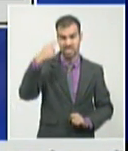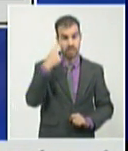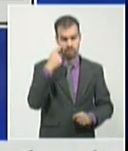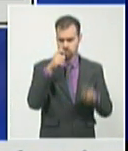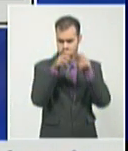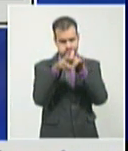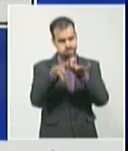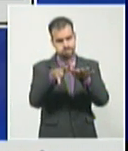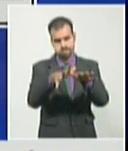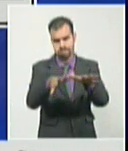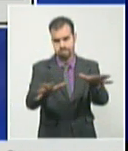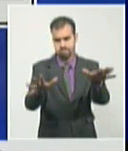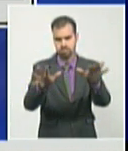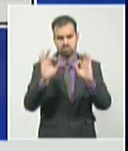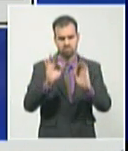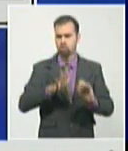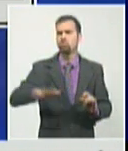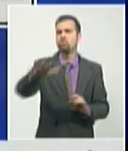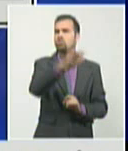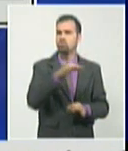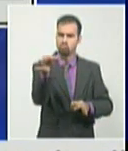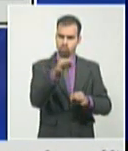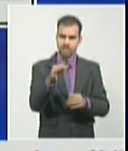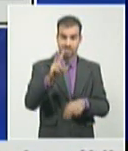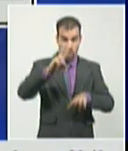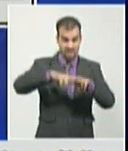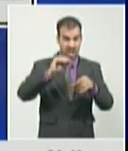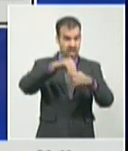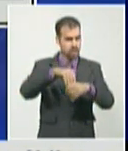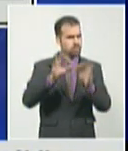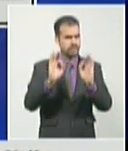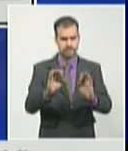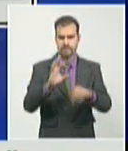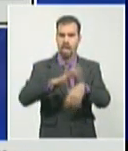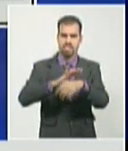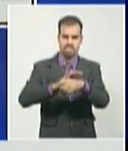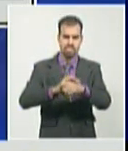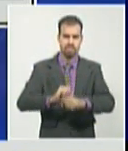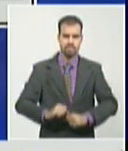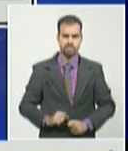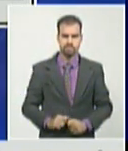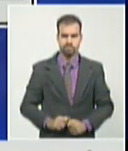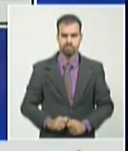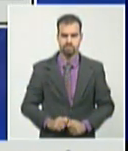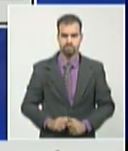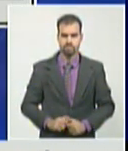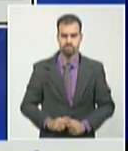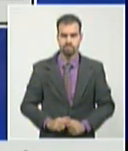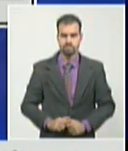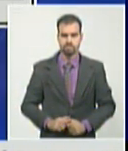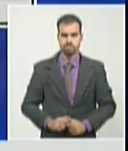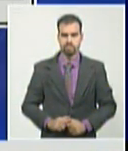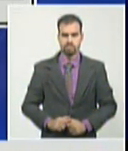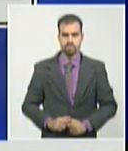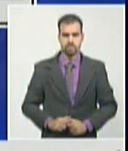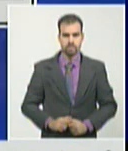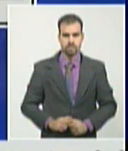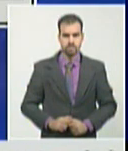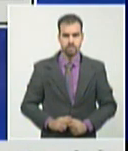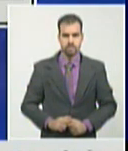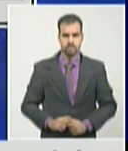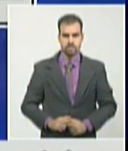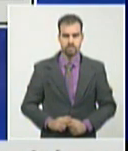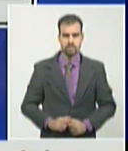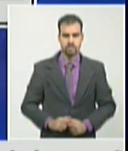dentro de la gana que es muy riesgoso lo hace y nos tengamos